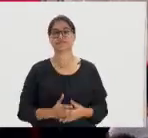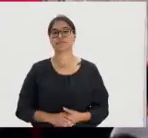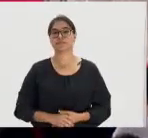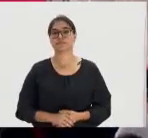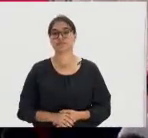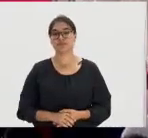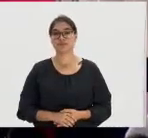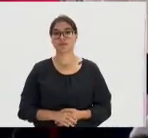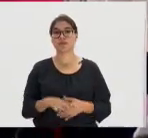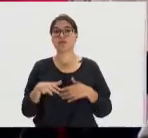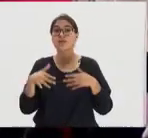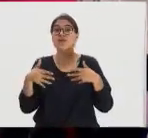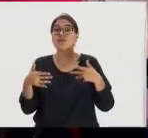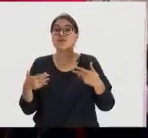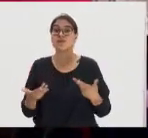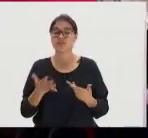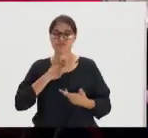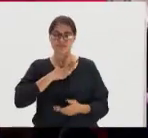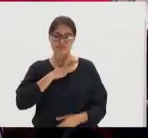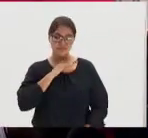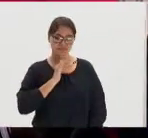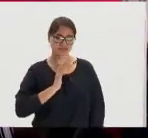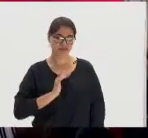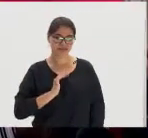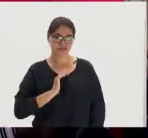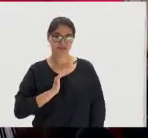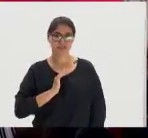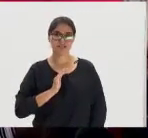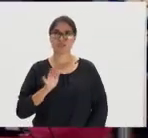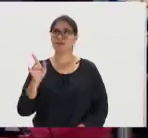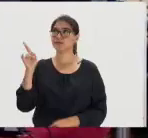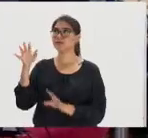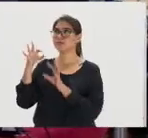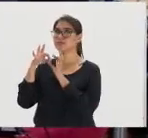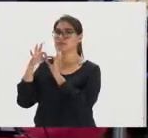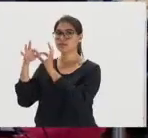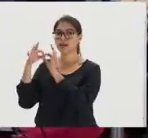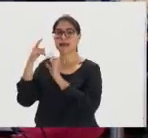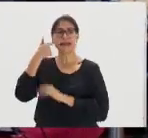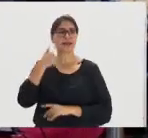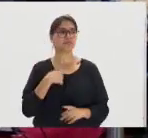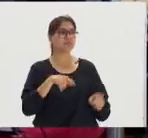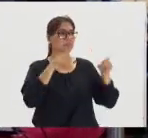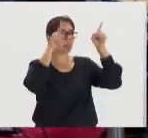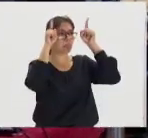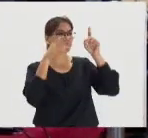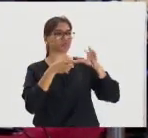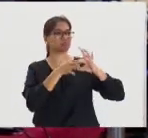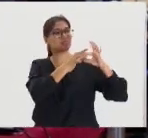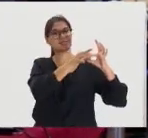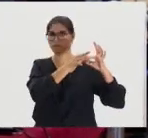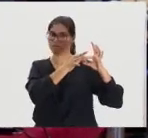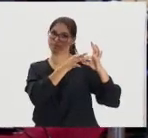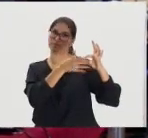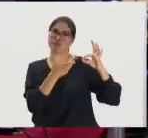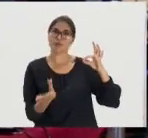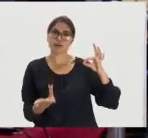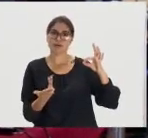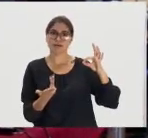¿Cómo me va a ofender si no tengo contacto con la persona? ¿De modo no tengo contacto con él? Porque cada vez que tengo contacto me ofende.